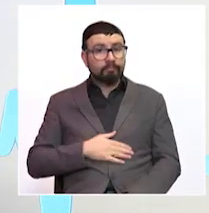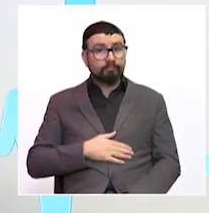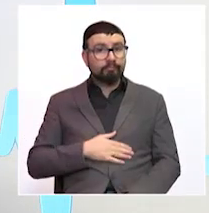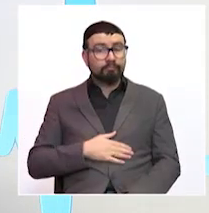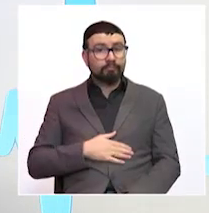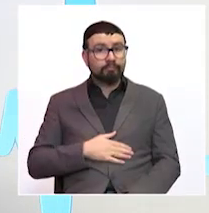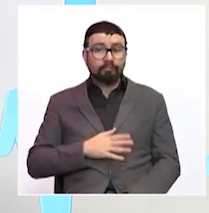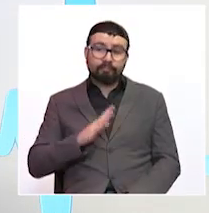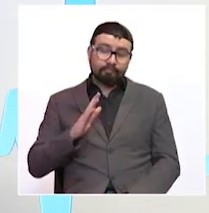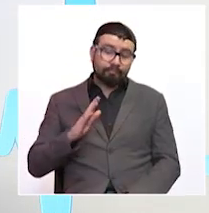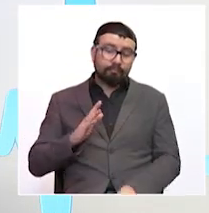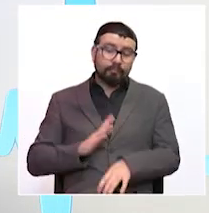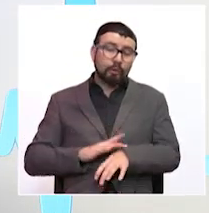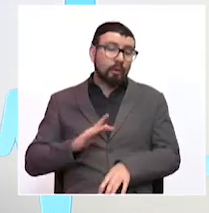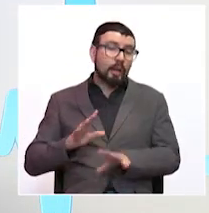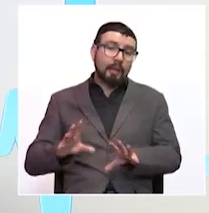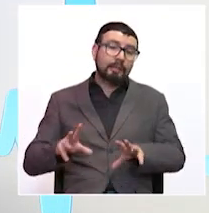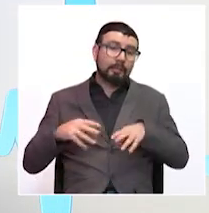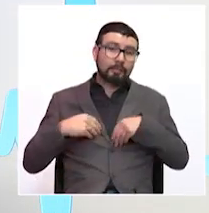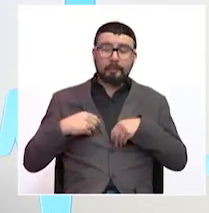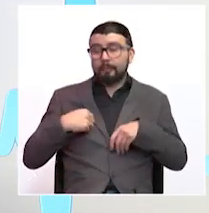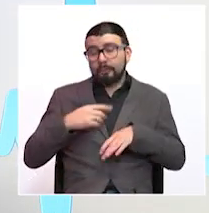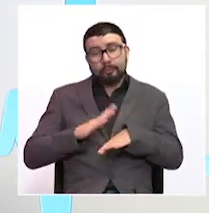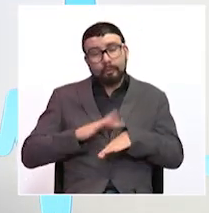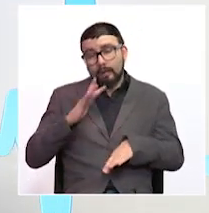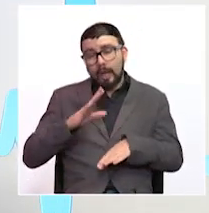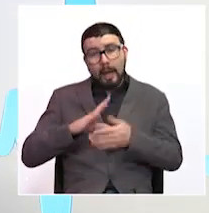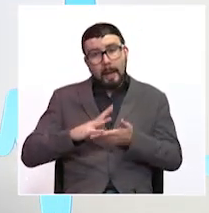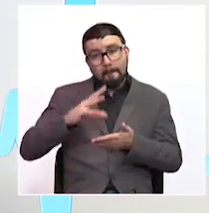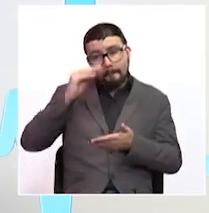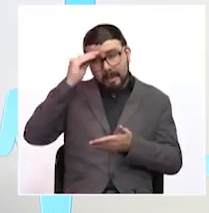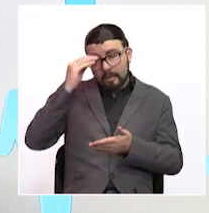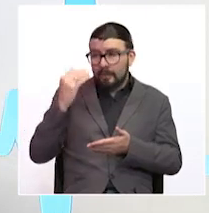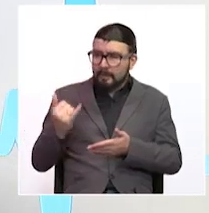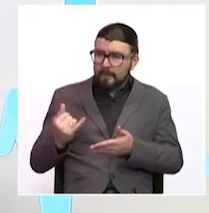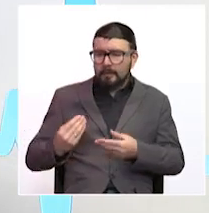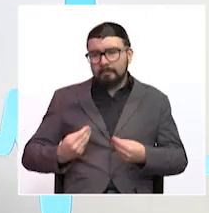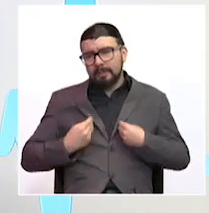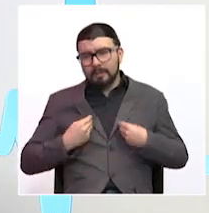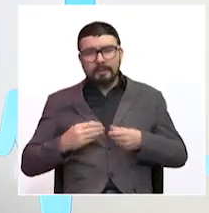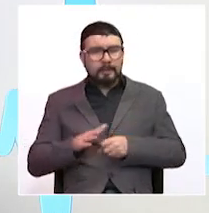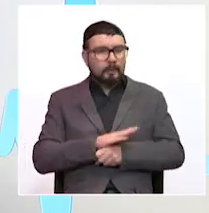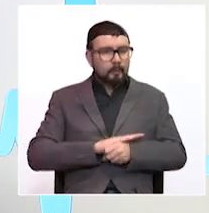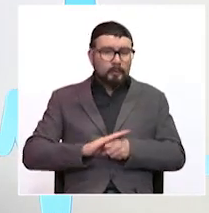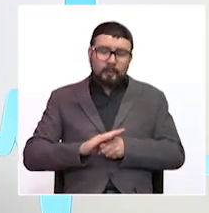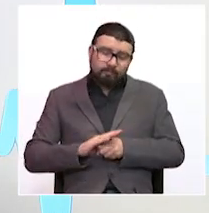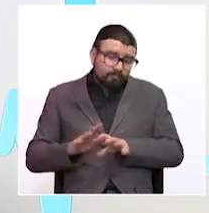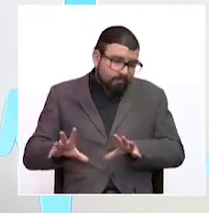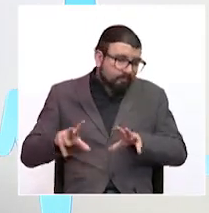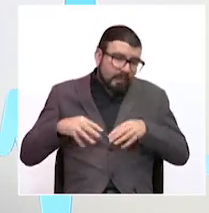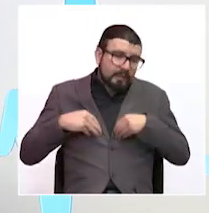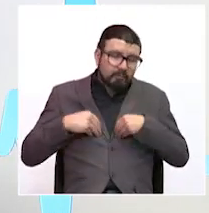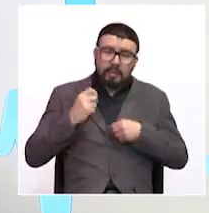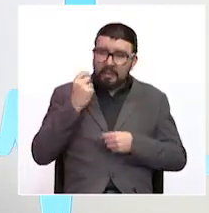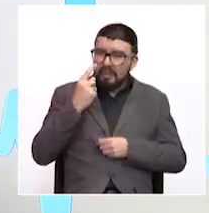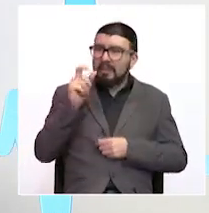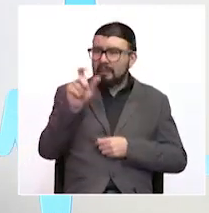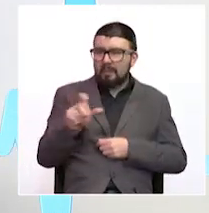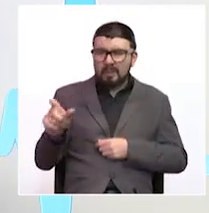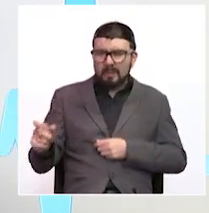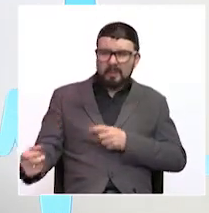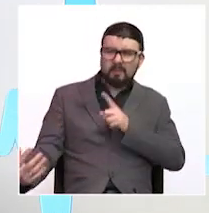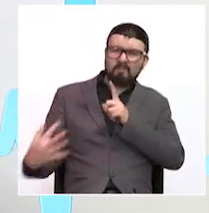a veces nos toca aprender a vivir estas personas a vivir estas situaciones ya entender estas personas que